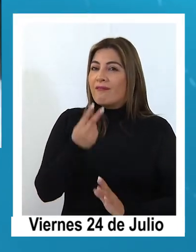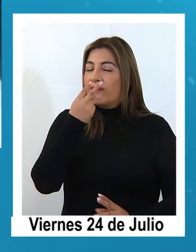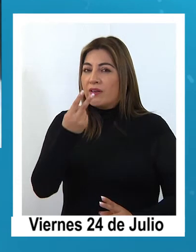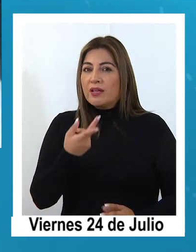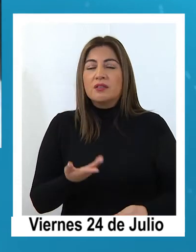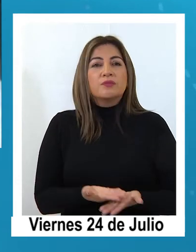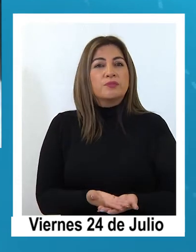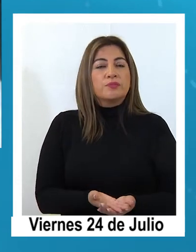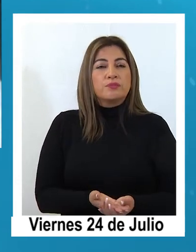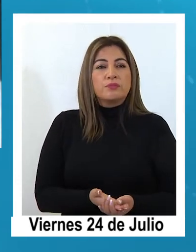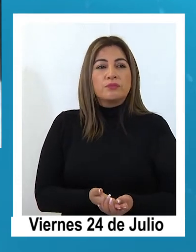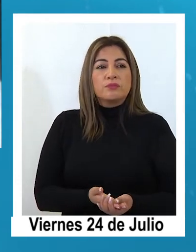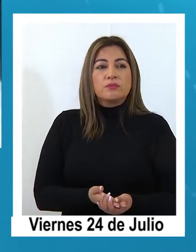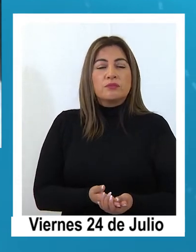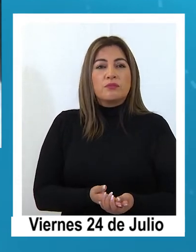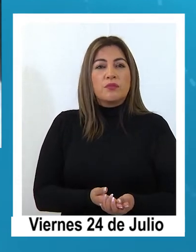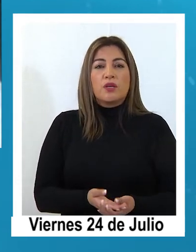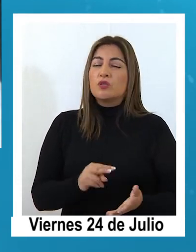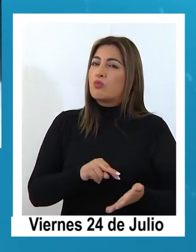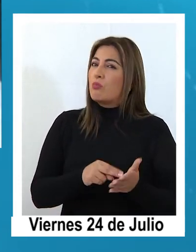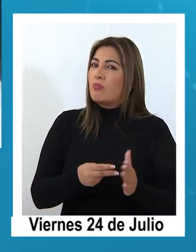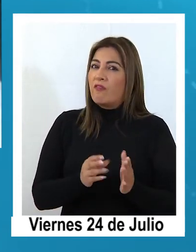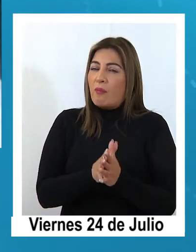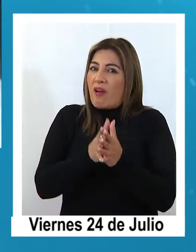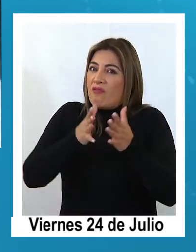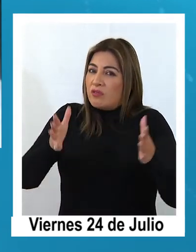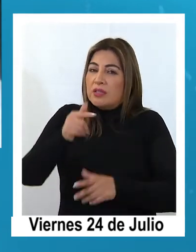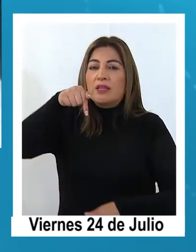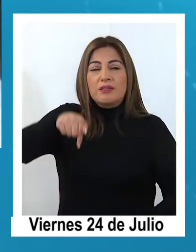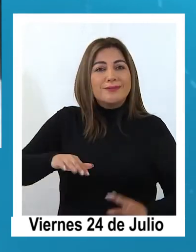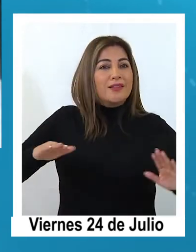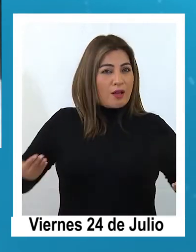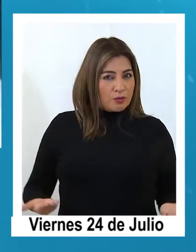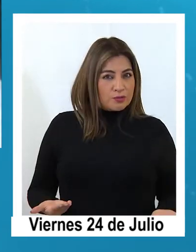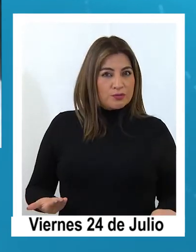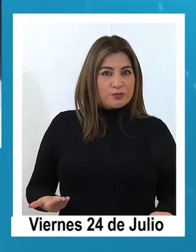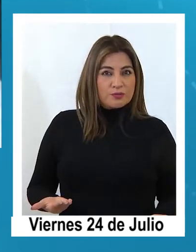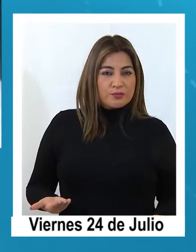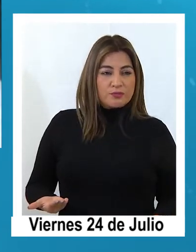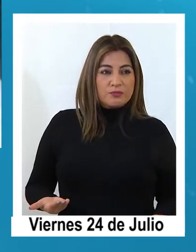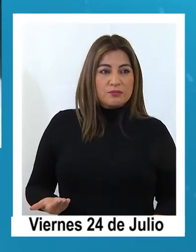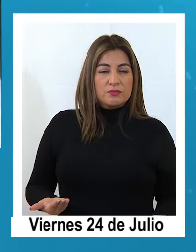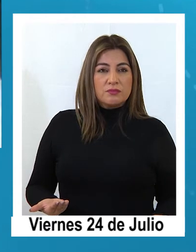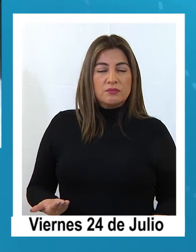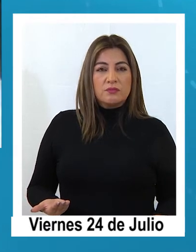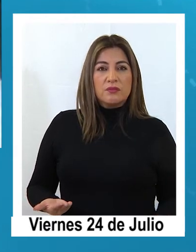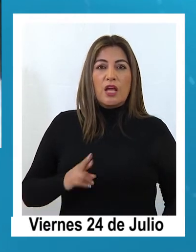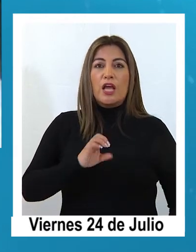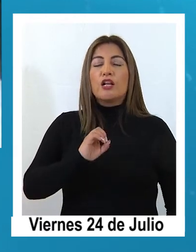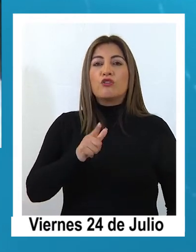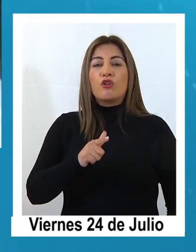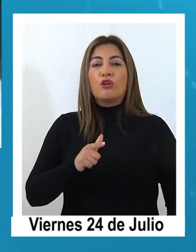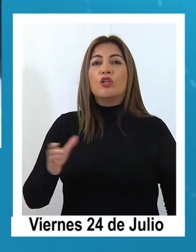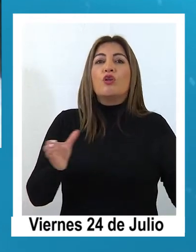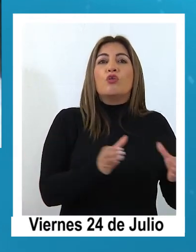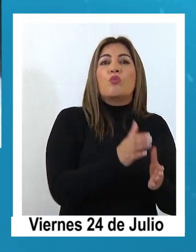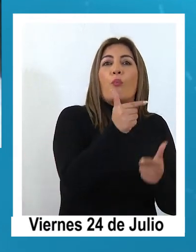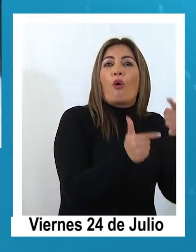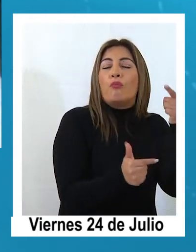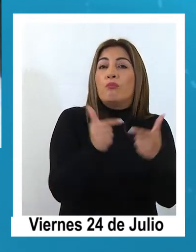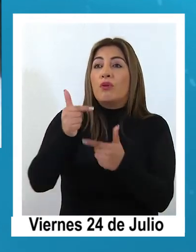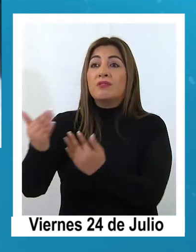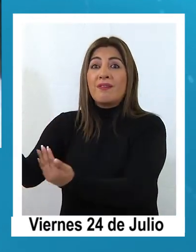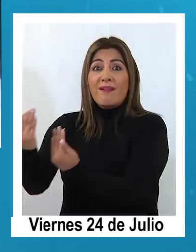y va a tener una incidencia fuerte, pero en estos momentos el papel de los partidos políticos y